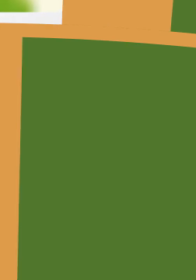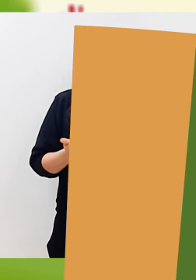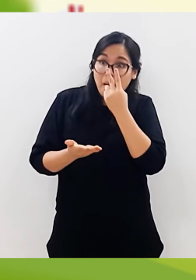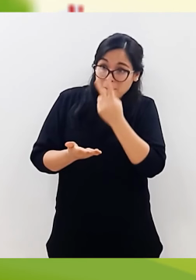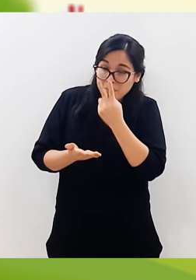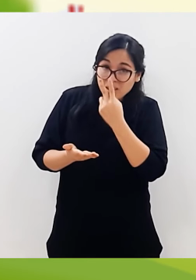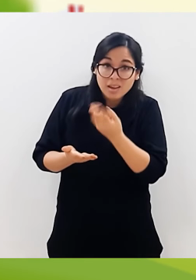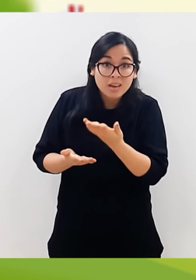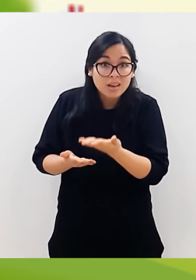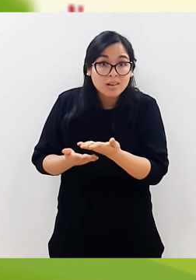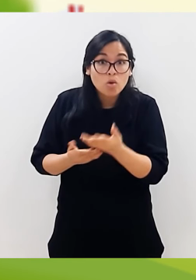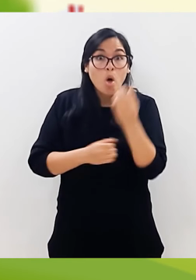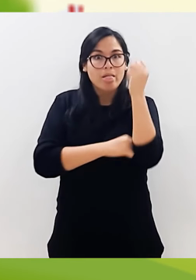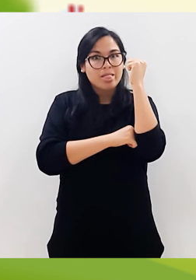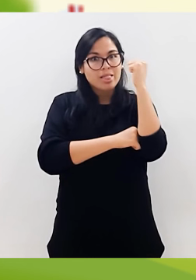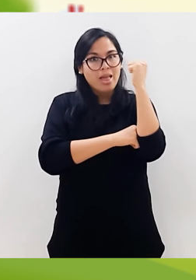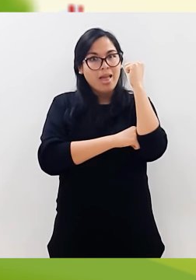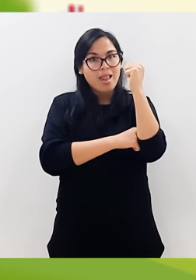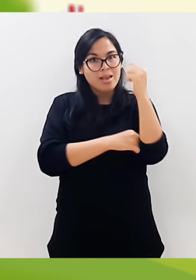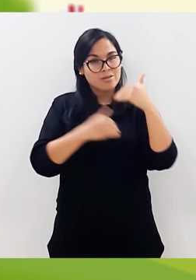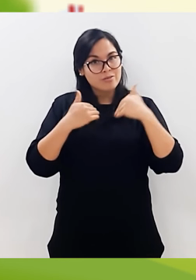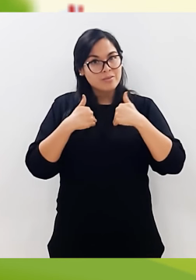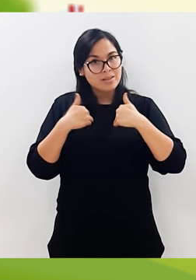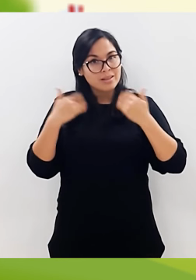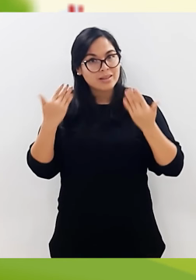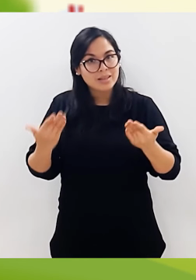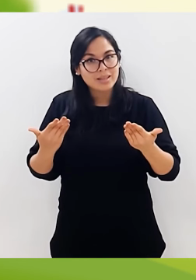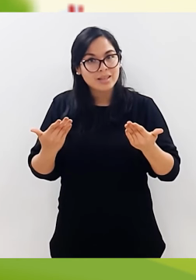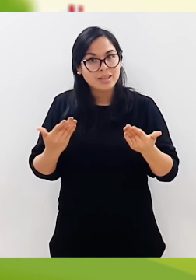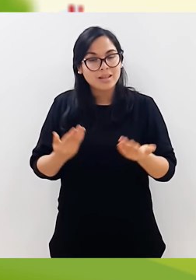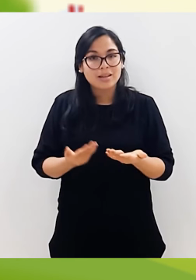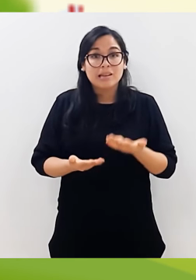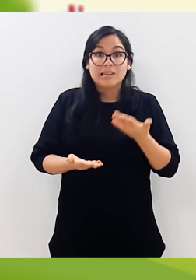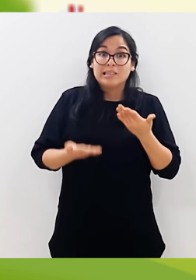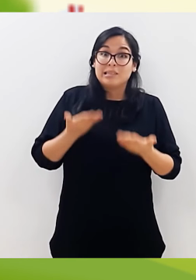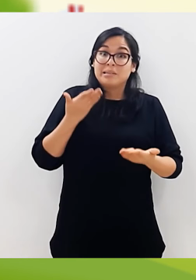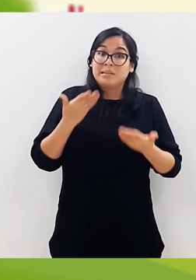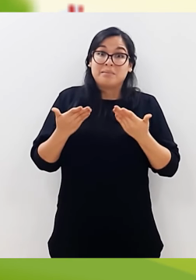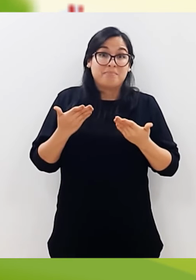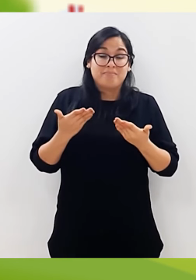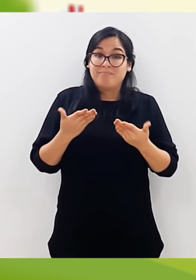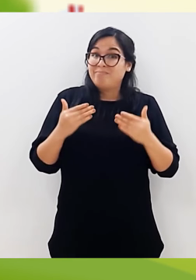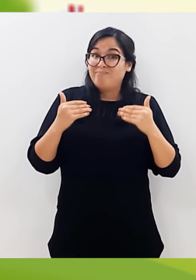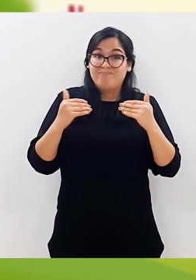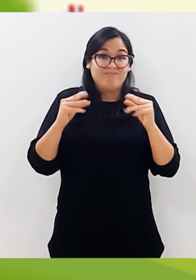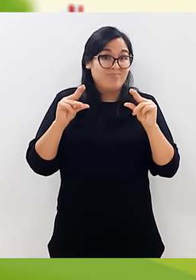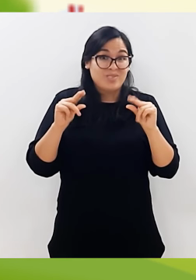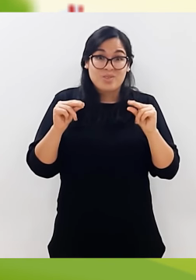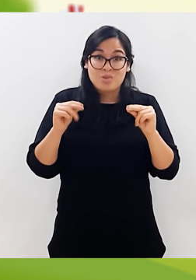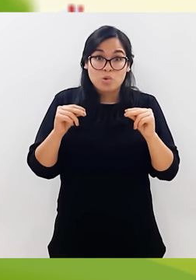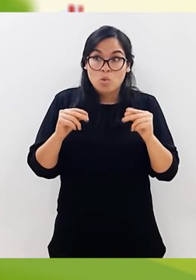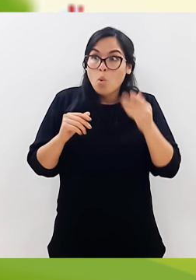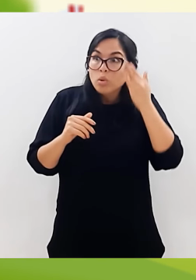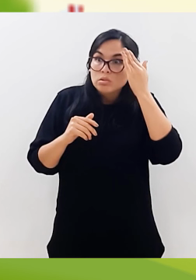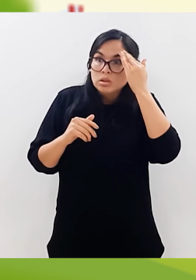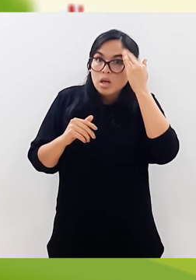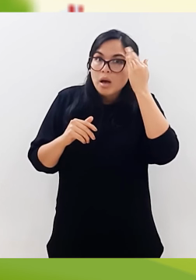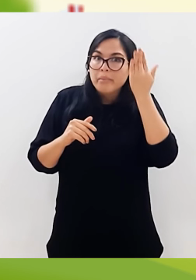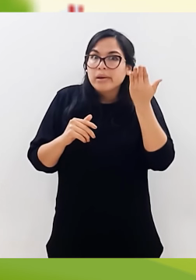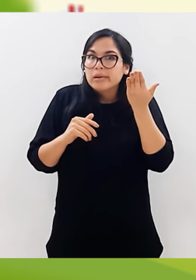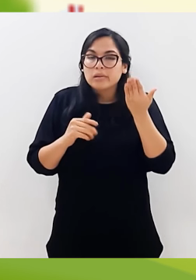¿Vieron qué cantidad de derechos tenemos y que muchas veces no los tenemos